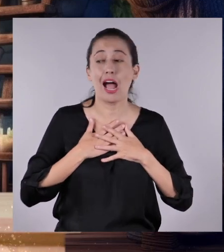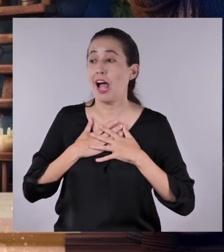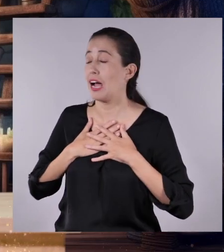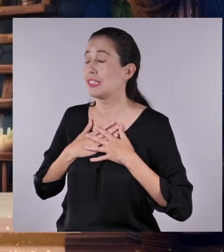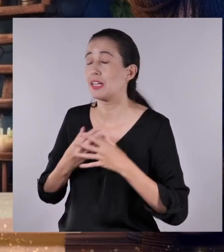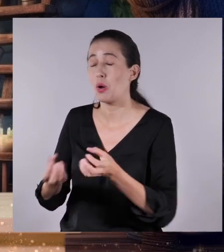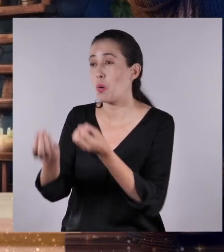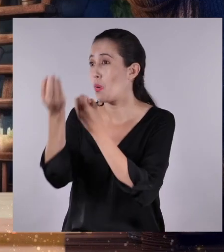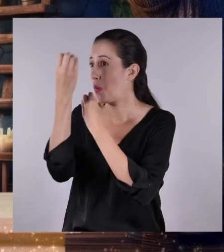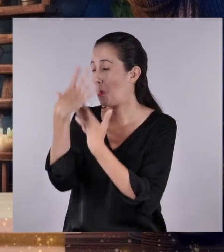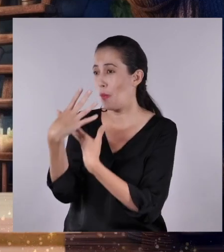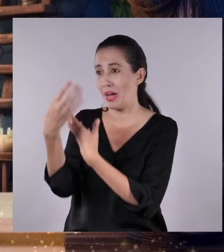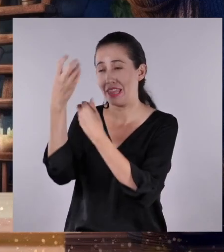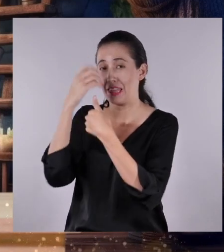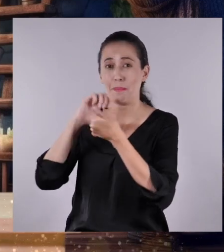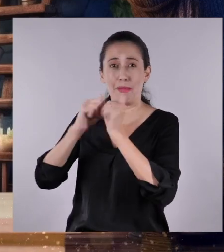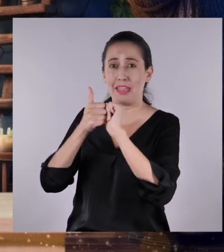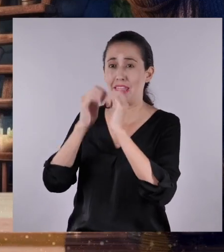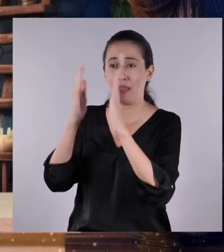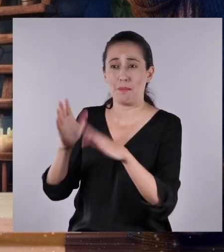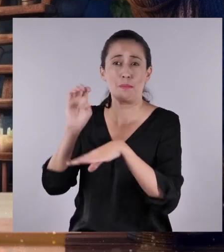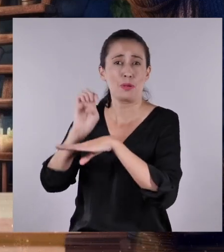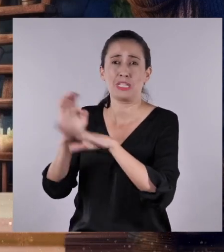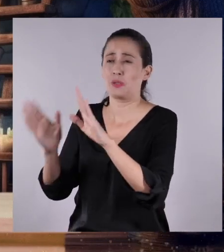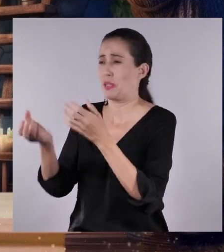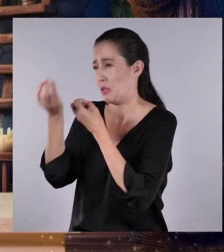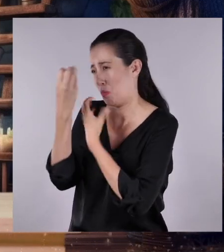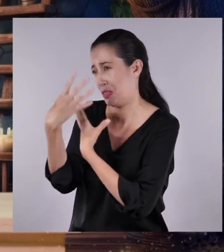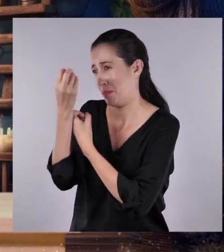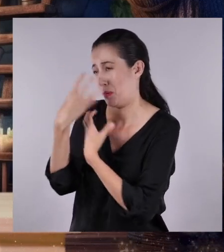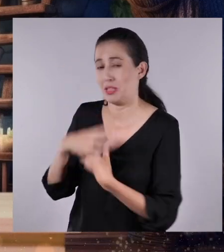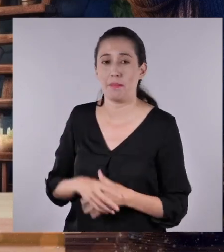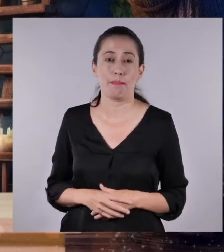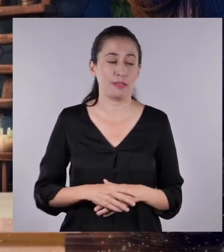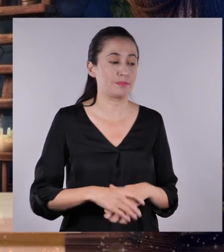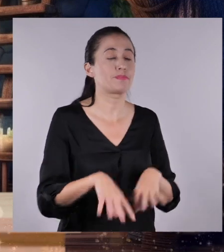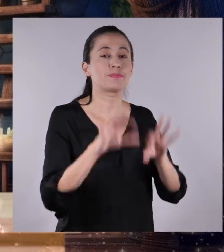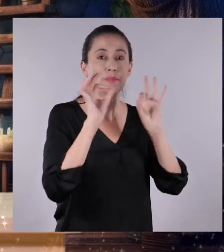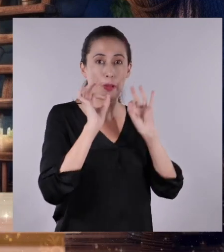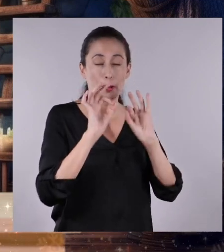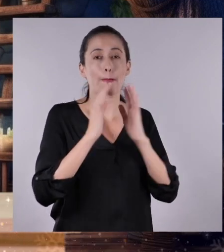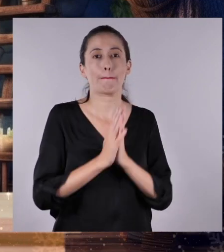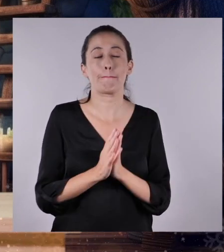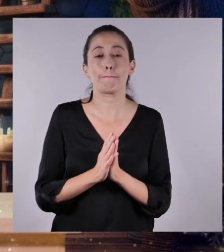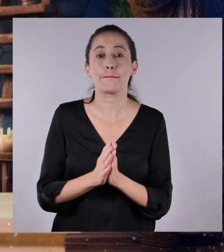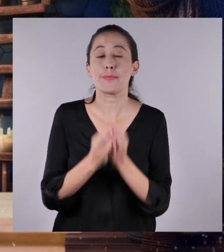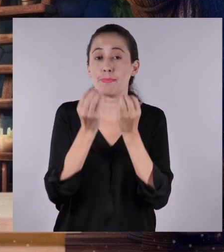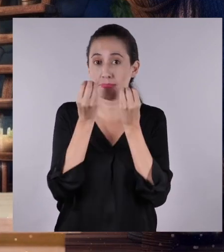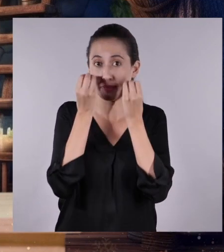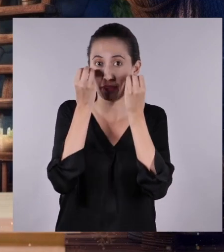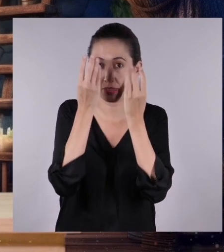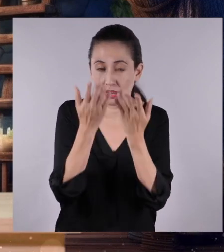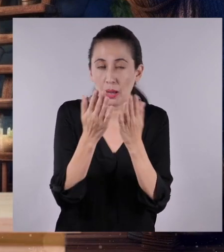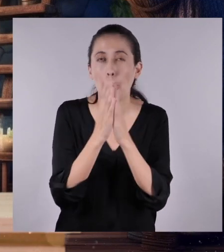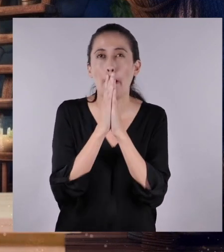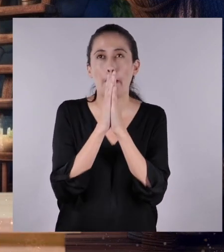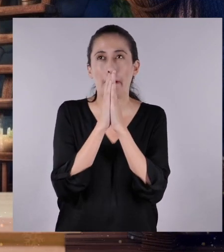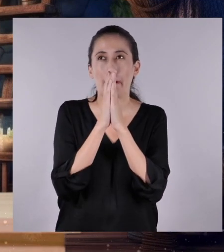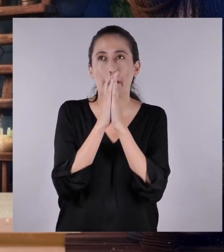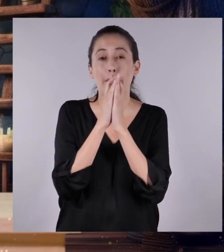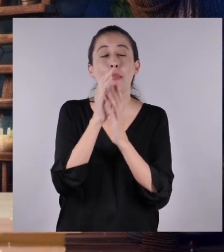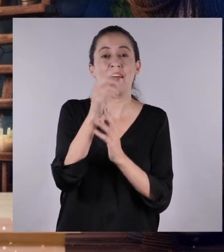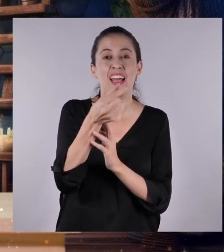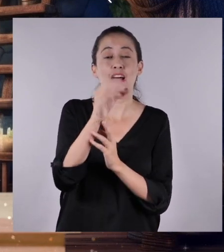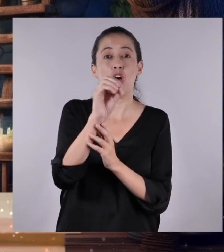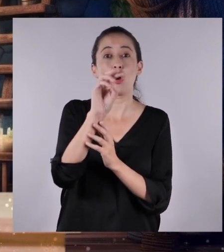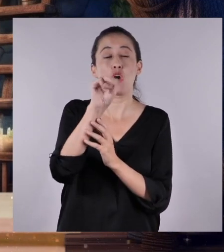Por favor, Clara, cuéntame más sobre deportistas ecuatorianos. Cuéntame. Claro cuéntame. Que sí, mi Boris. Eso. Te voy a contar